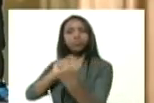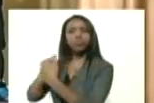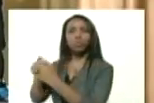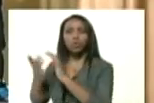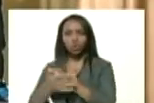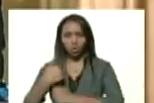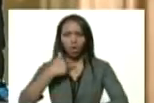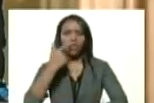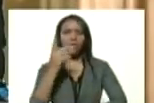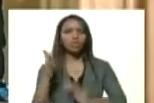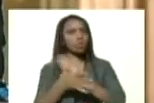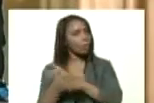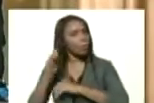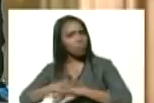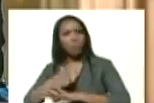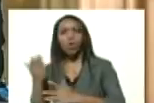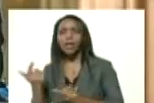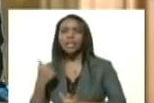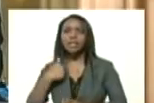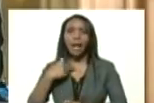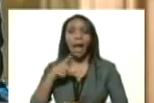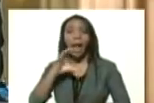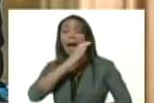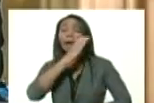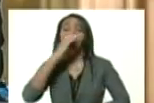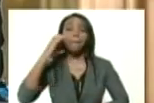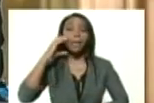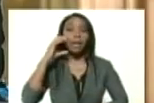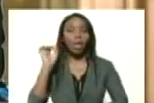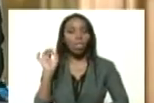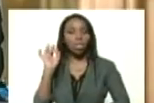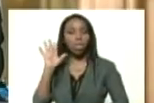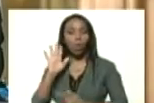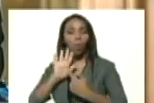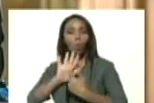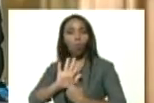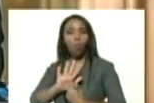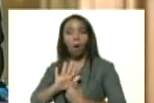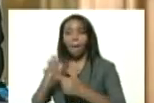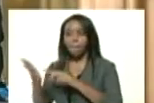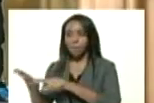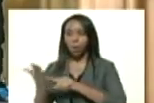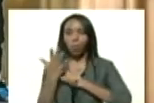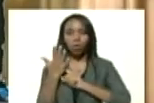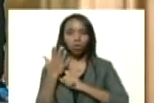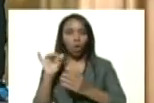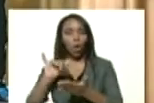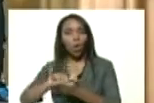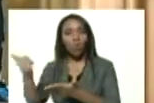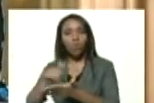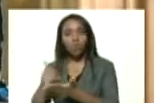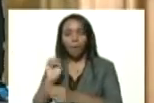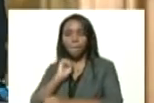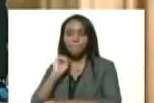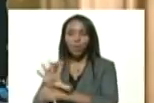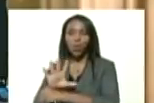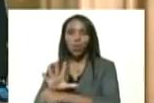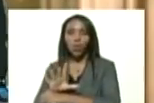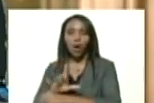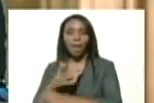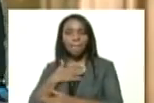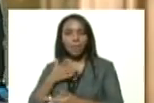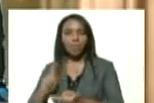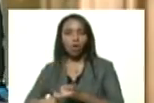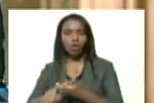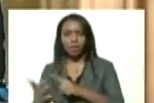porque salió capriles radonski sobre la mostró filia en el whatsapp se lo enviaron a cilia y silvia me mostró